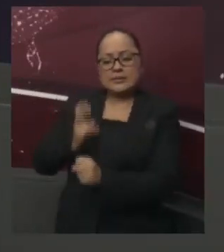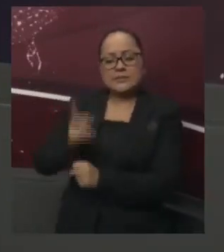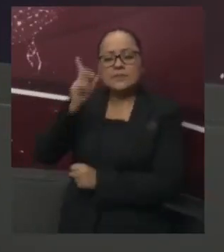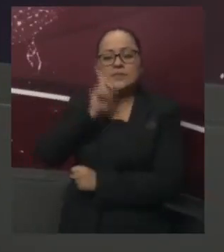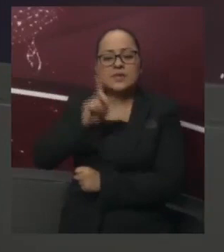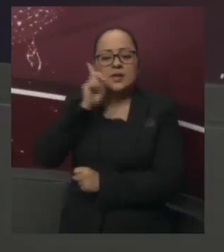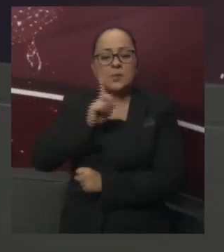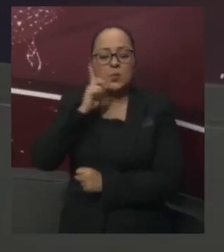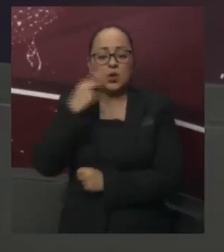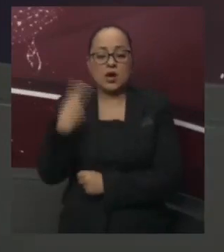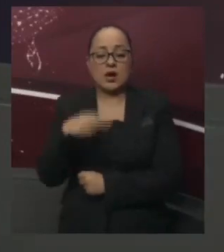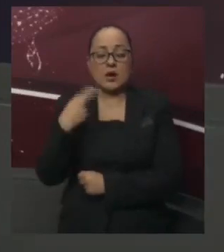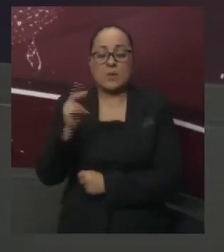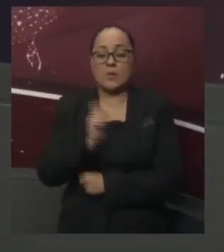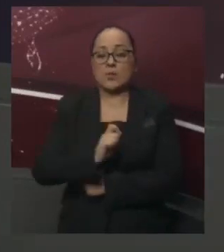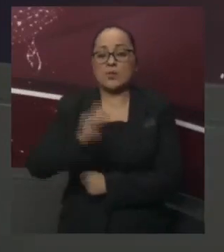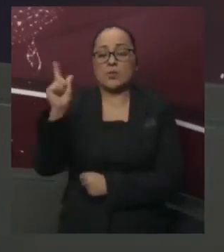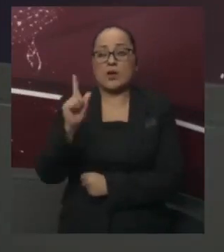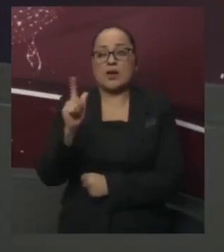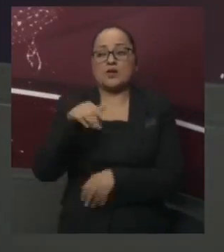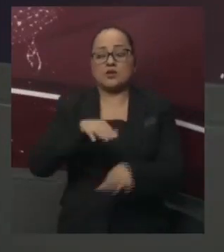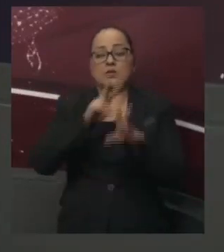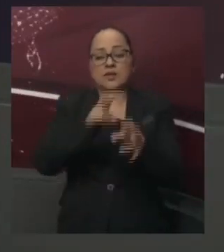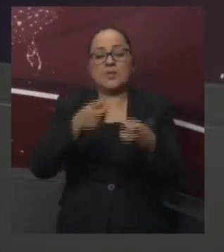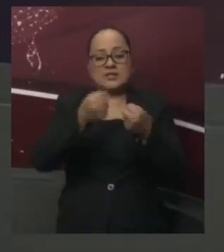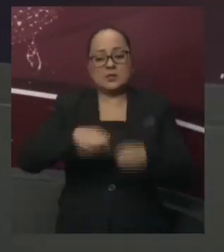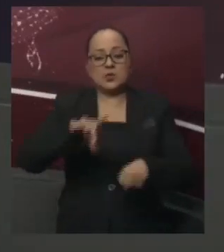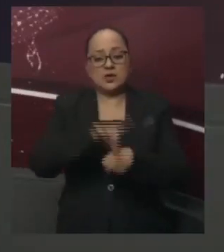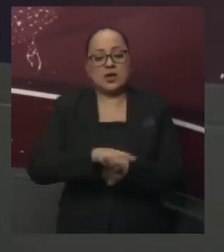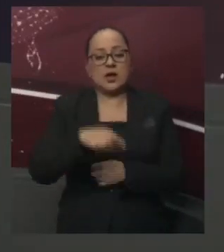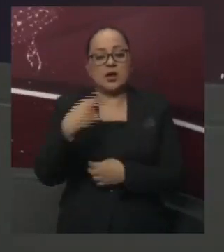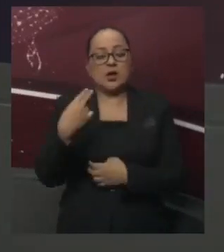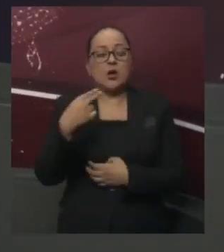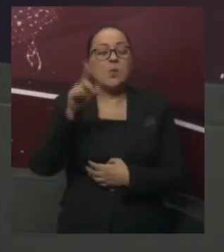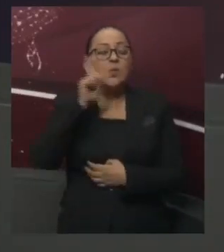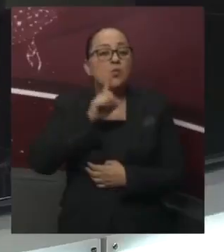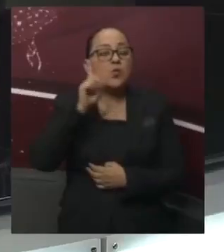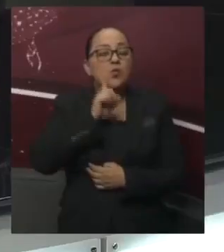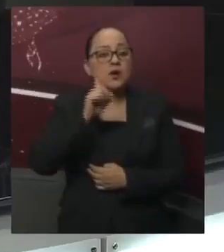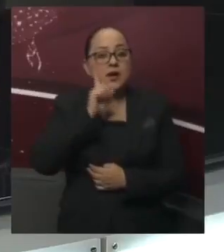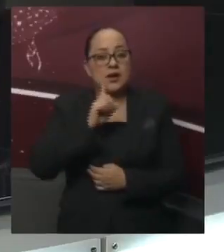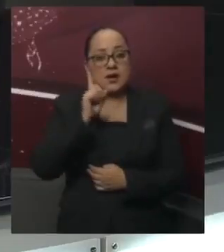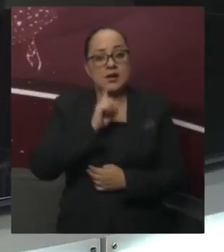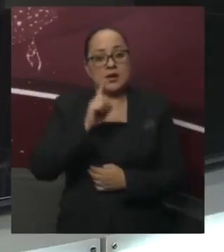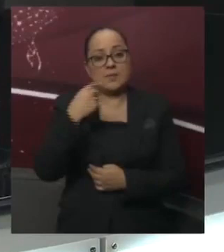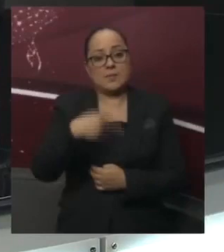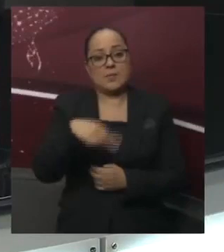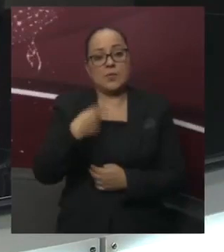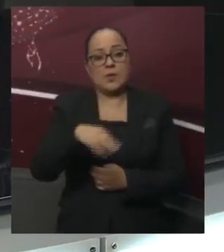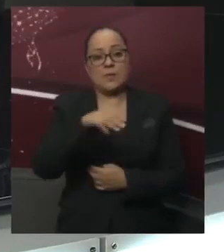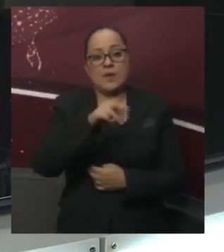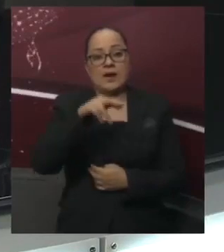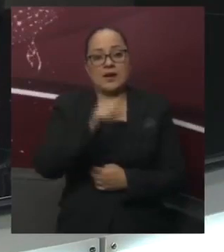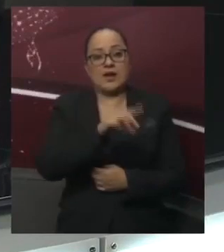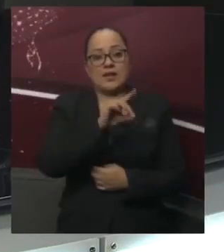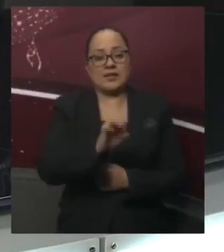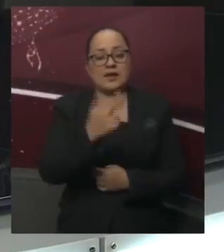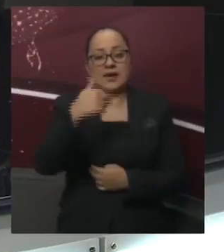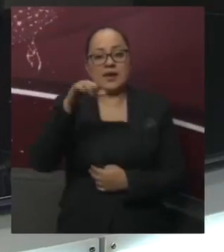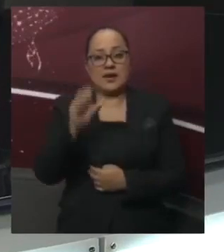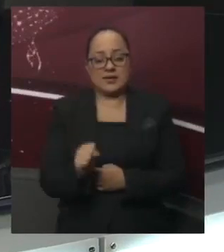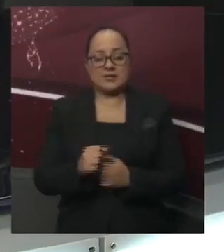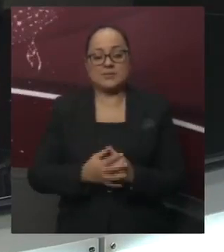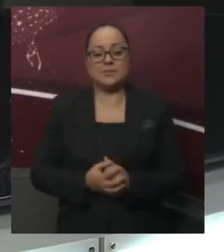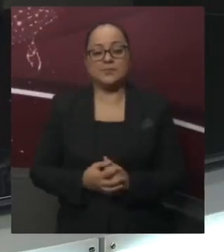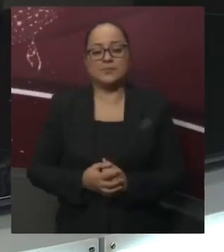del Congreso al especialista en temas de seguridad pública de México, María de Haza, a quien le agradezco muchísimo. María, que estés con nosotros aquí en Noticias del Congreso. Muchísimas